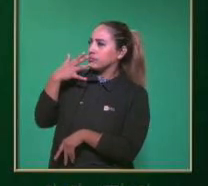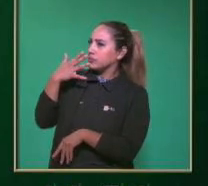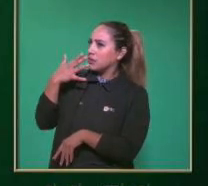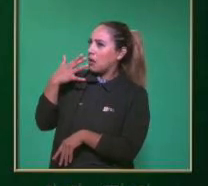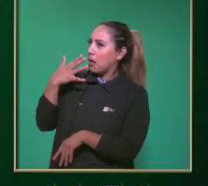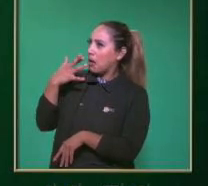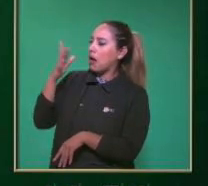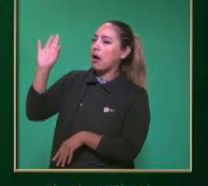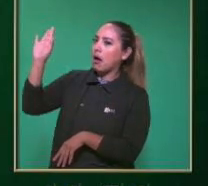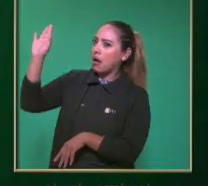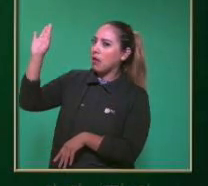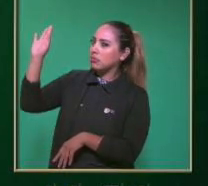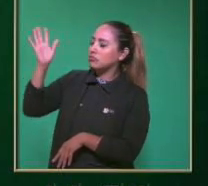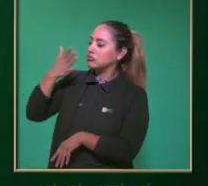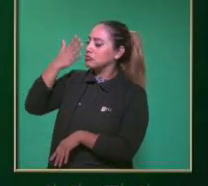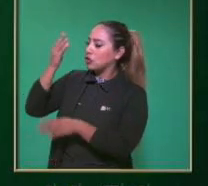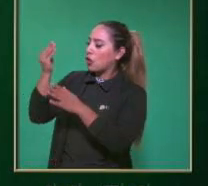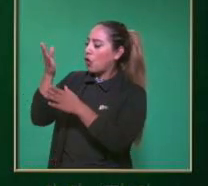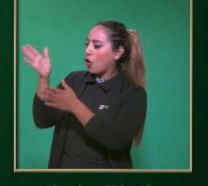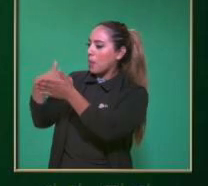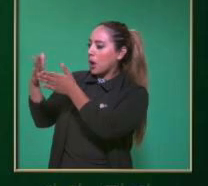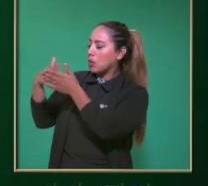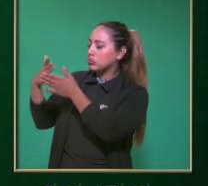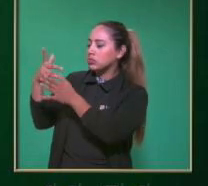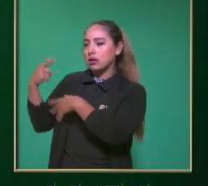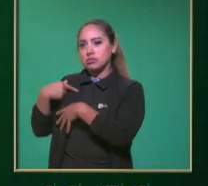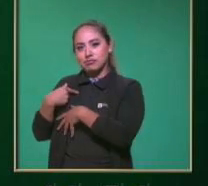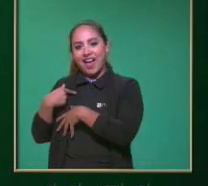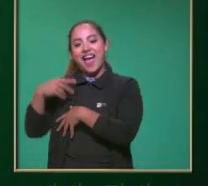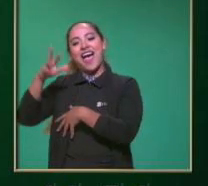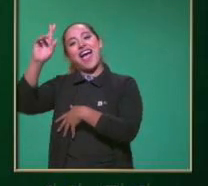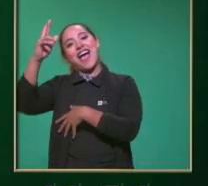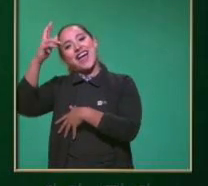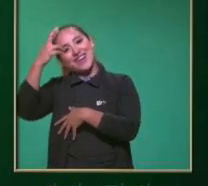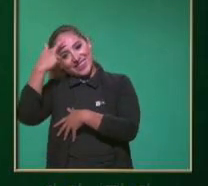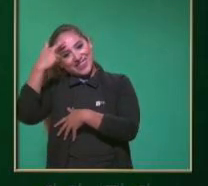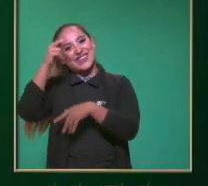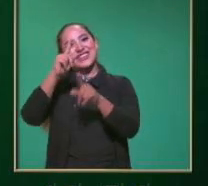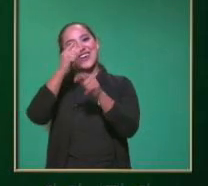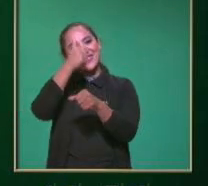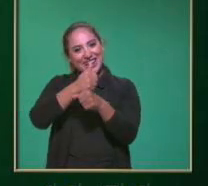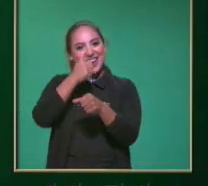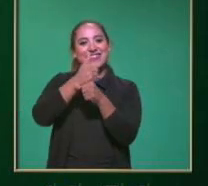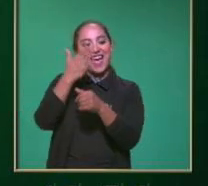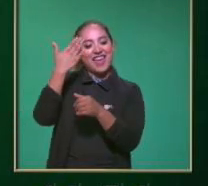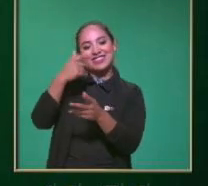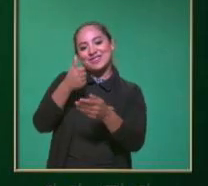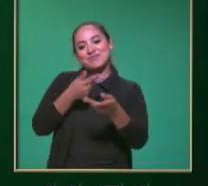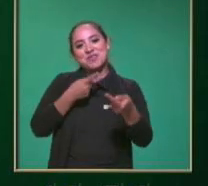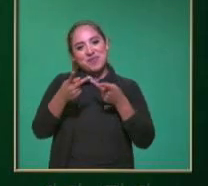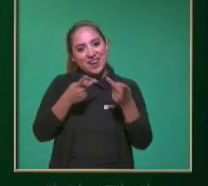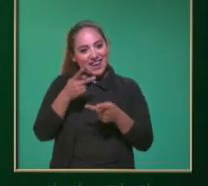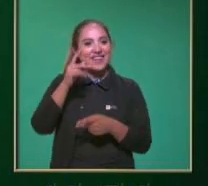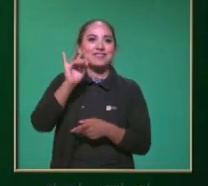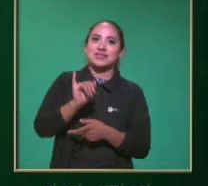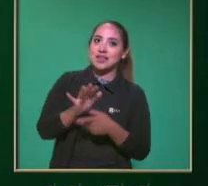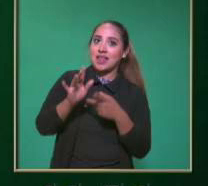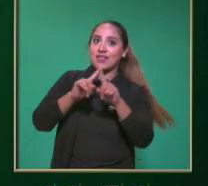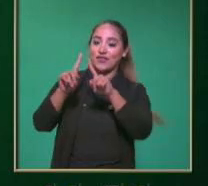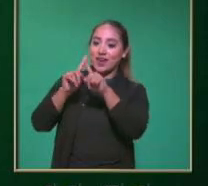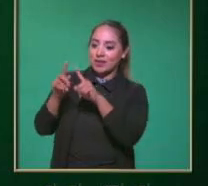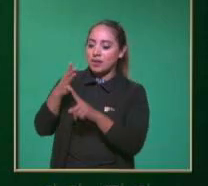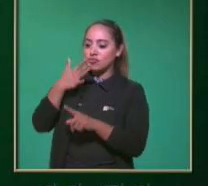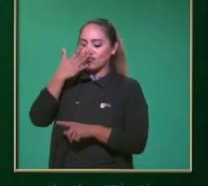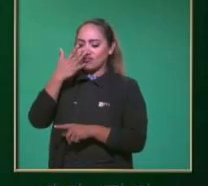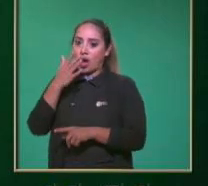mucho de mi abuelita porque recuerdo ese olor cuando ella lo estaba preparando. Entonces, además de que nos trae ricos olores o